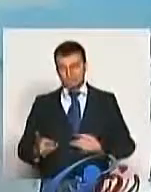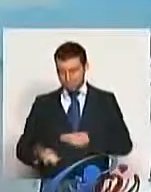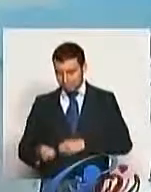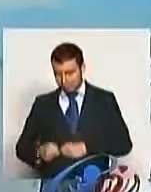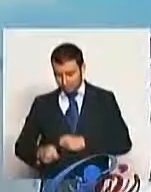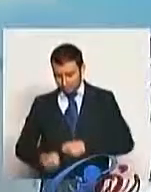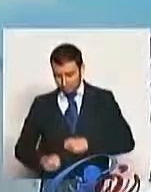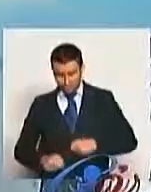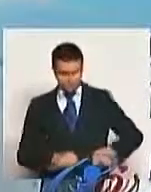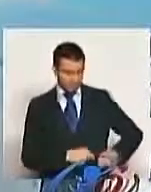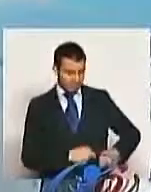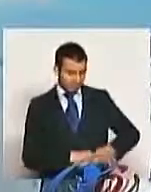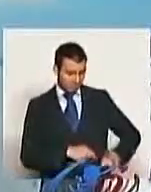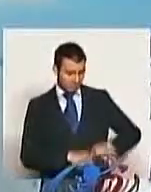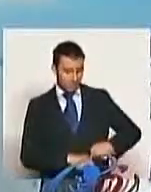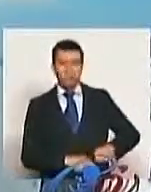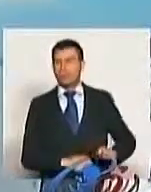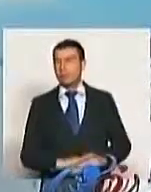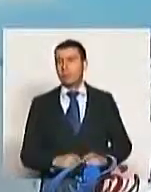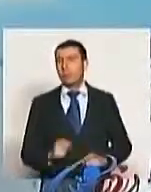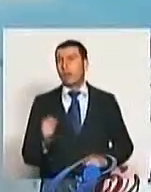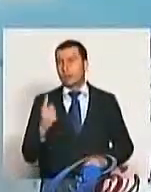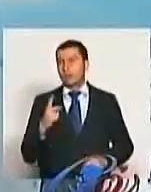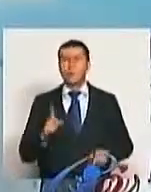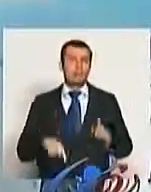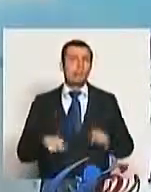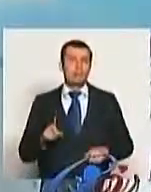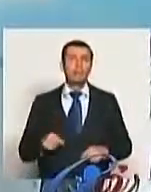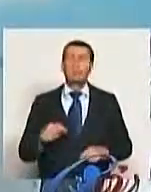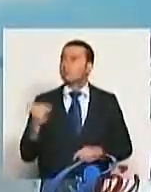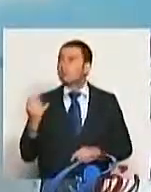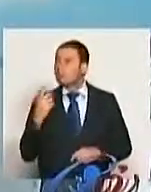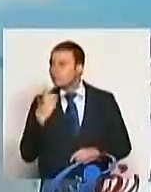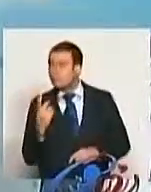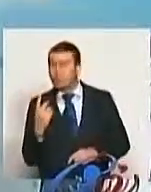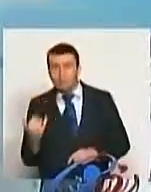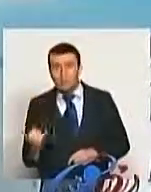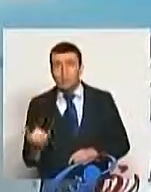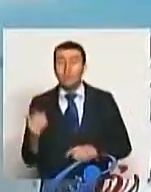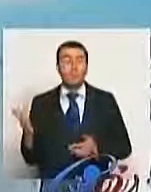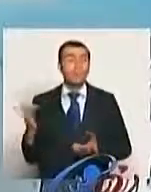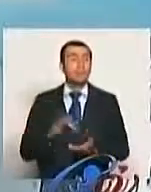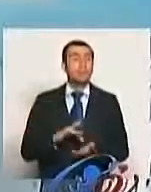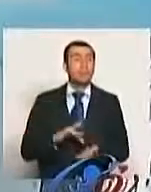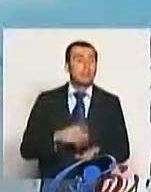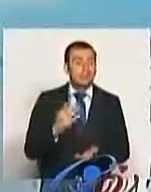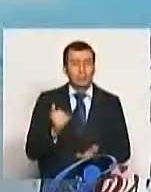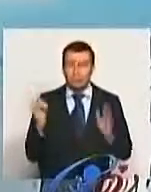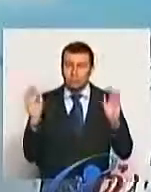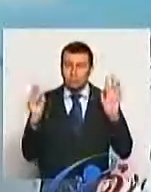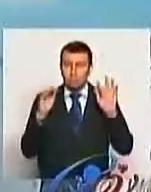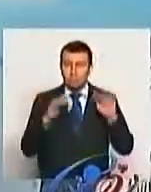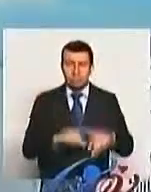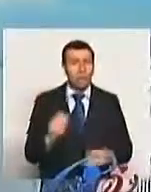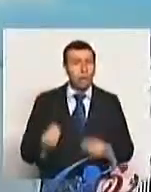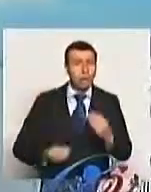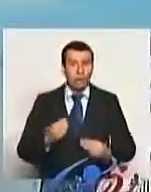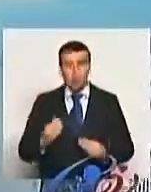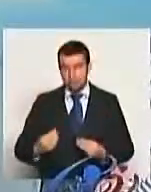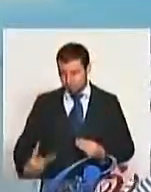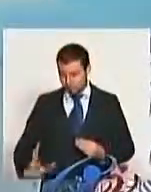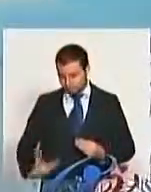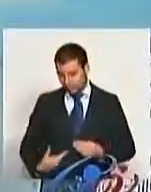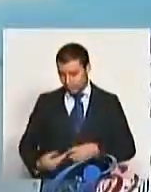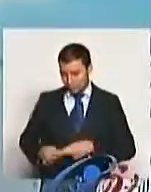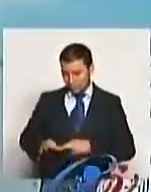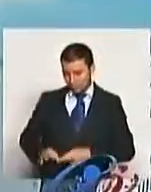una coagulación. ¿Sí? Algunas entidades que prestan el servicio en forma masiva hacen una coagulación de la trompa,